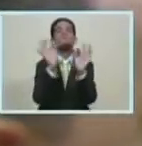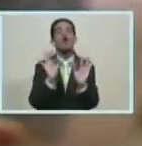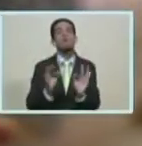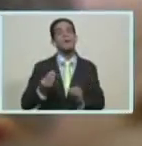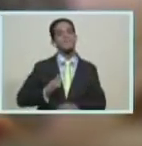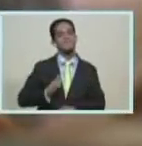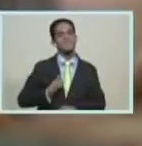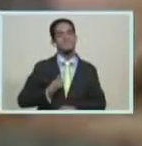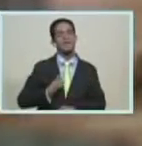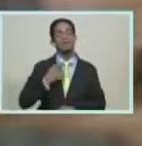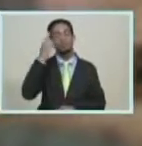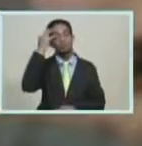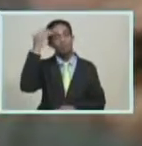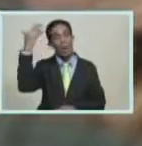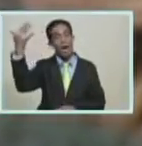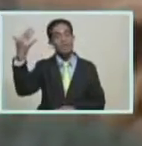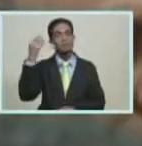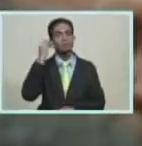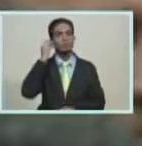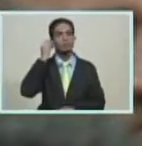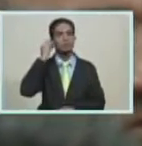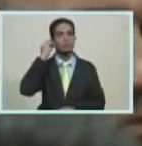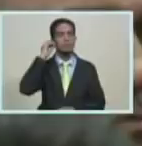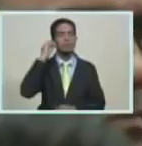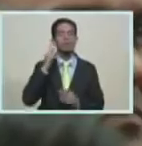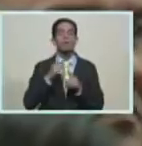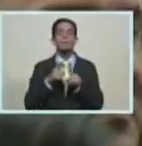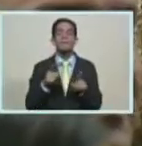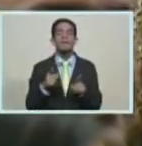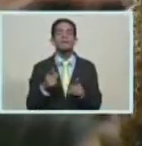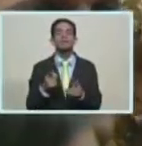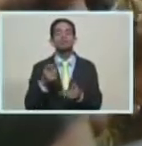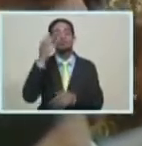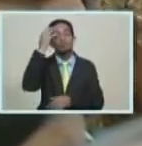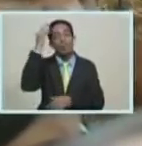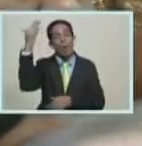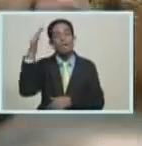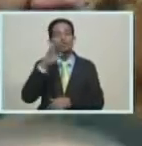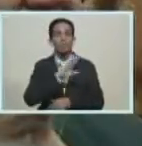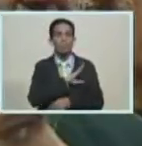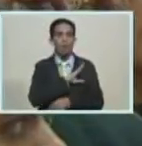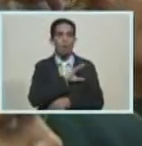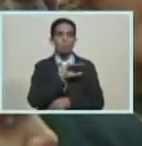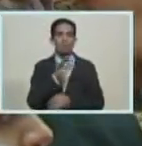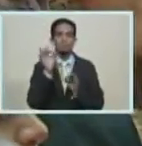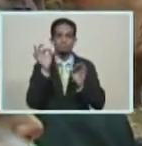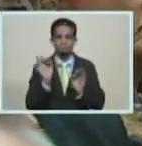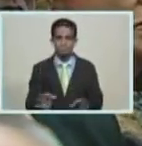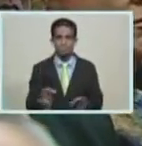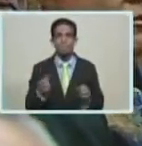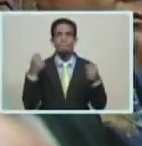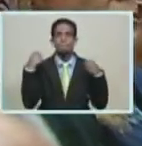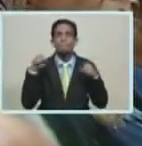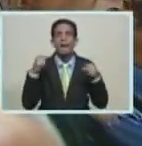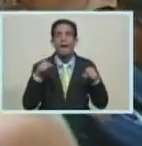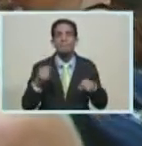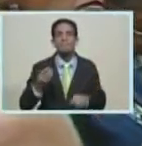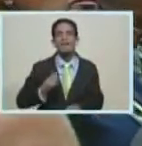¿sí? Pero un socialismo como una utopía concreta, como un sueño concreto, como una práctica